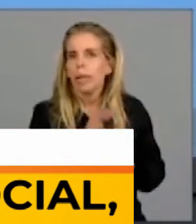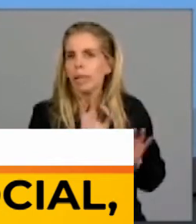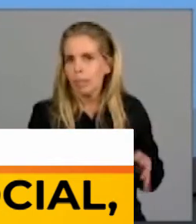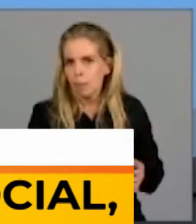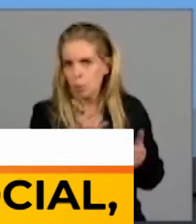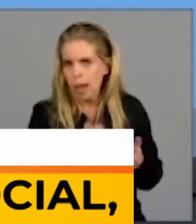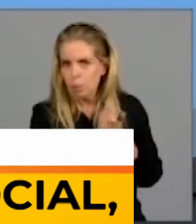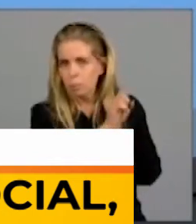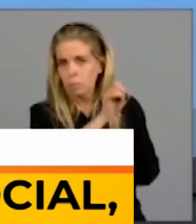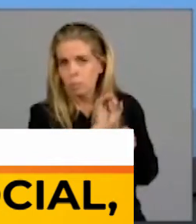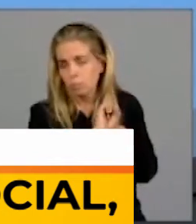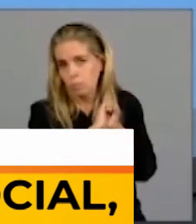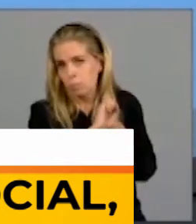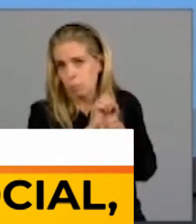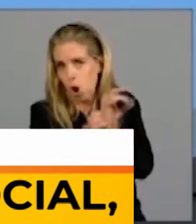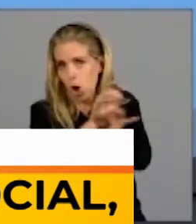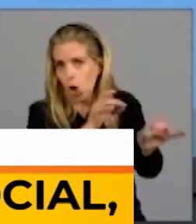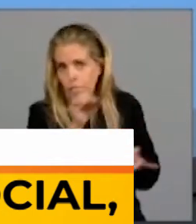circulación comunitaria del virus.